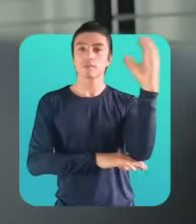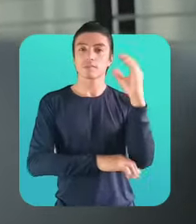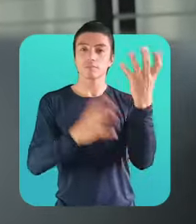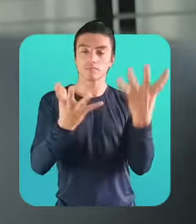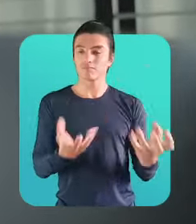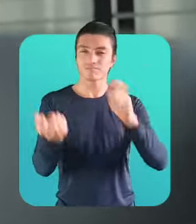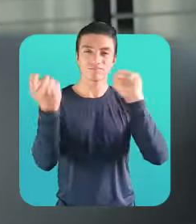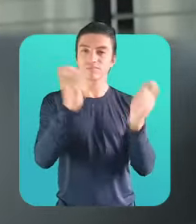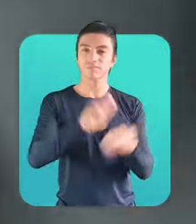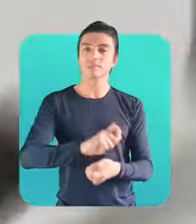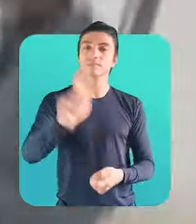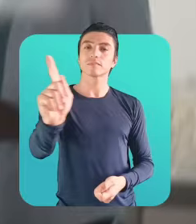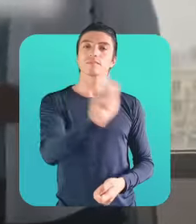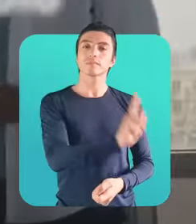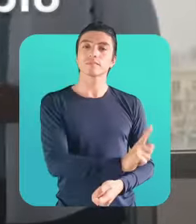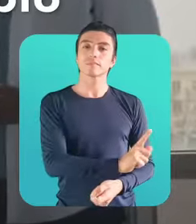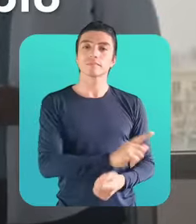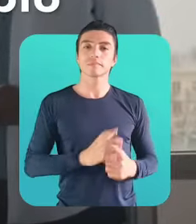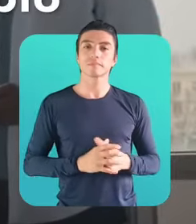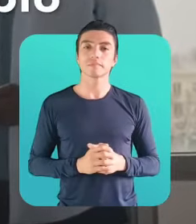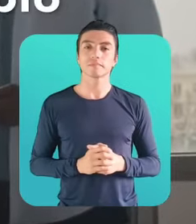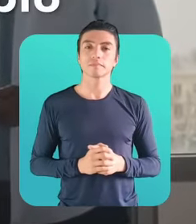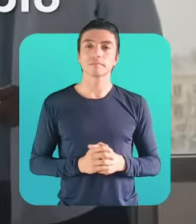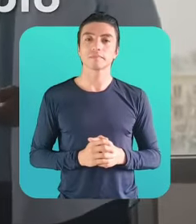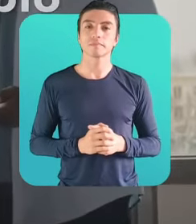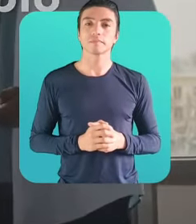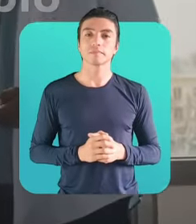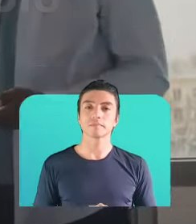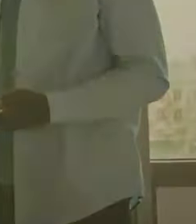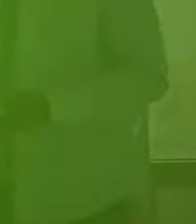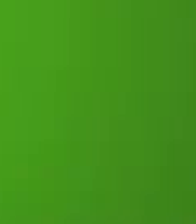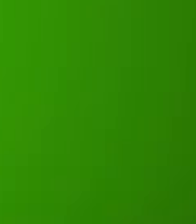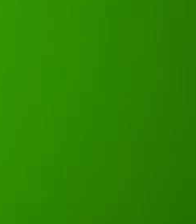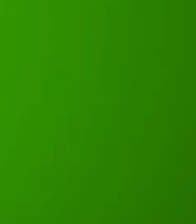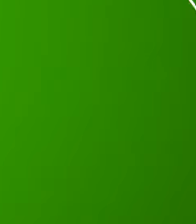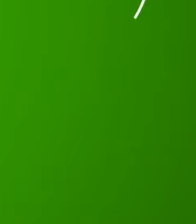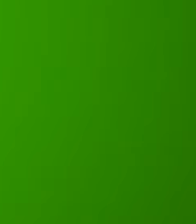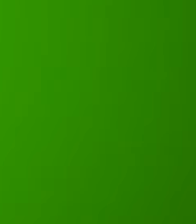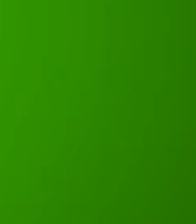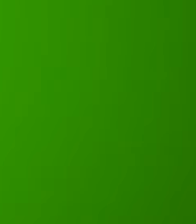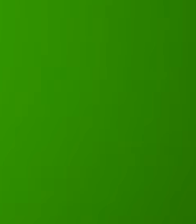y haga parte de los miles de colombianos que le apuestan al cambio